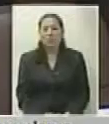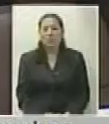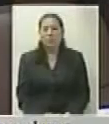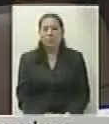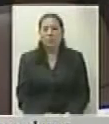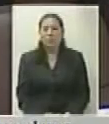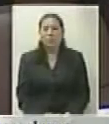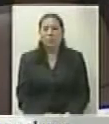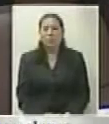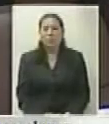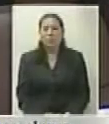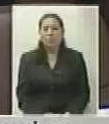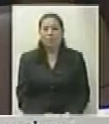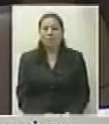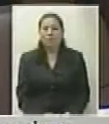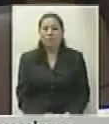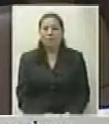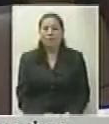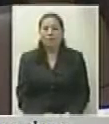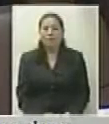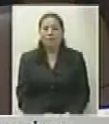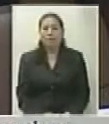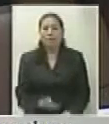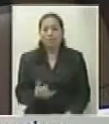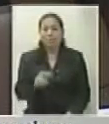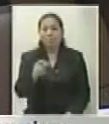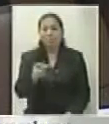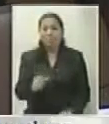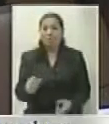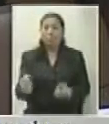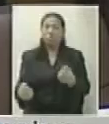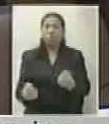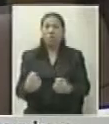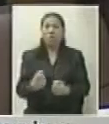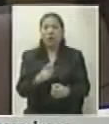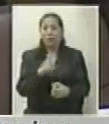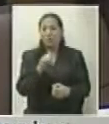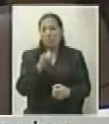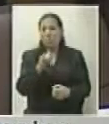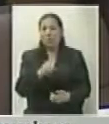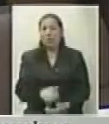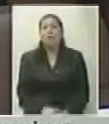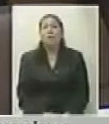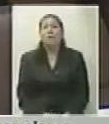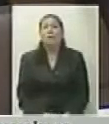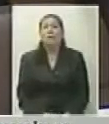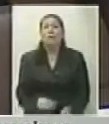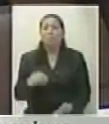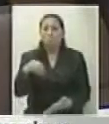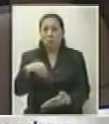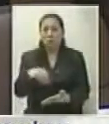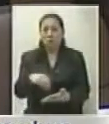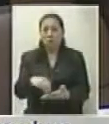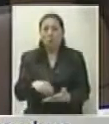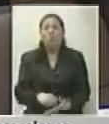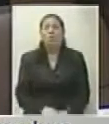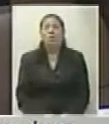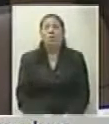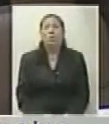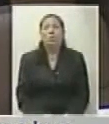Dele tiempo para concluir. Presidente, esta persona iba conduciendo un vehículo en estado de ebriedad. Le pusieron una